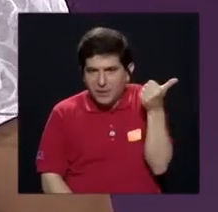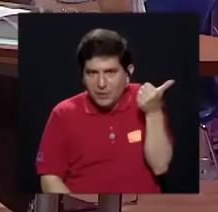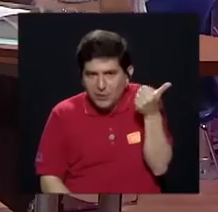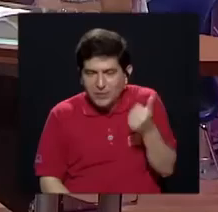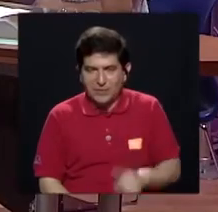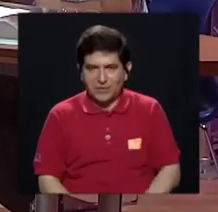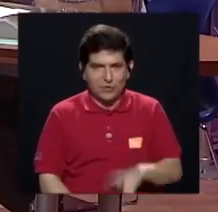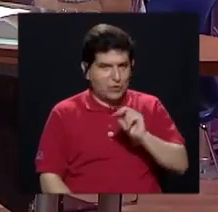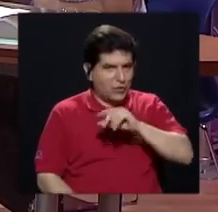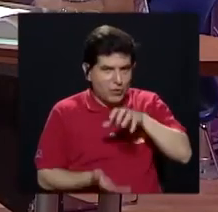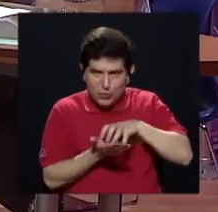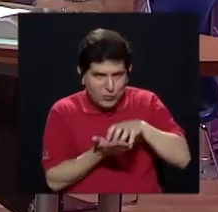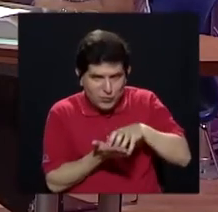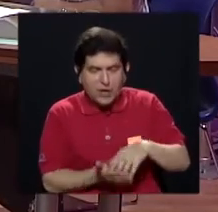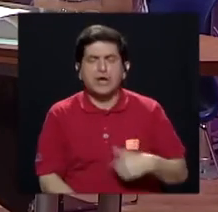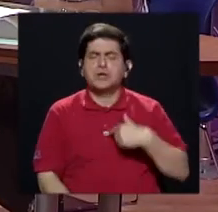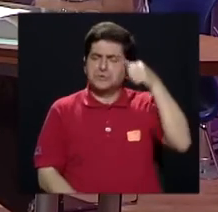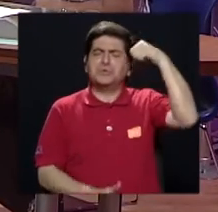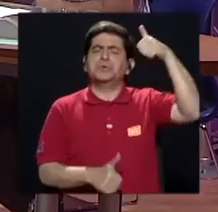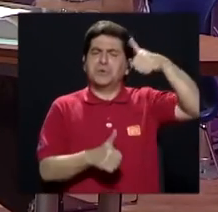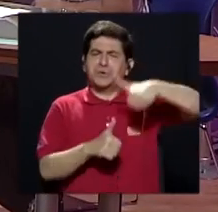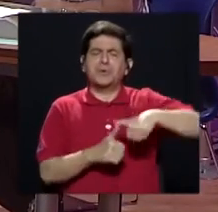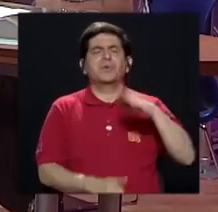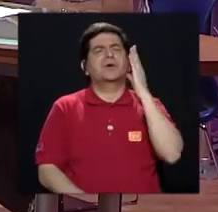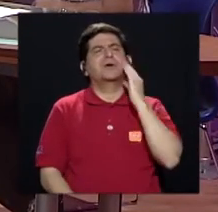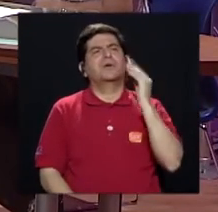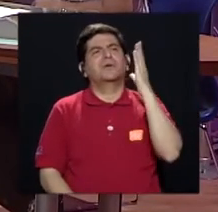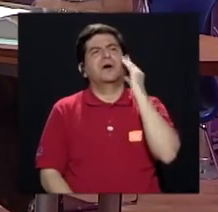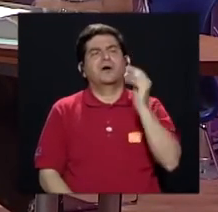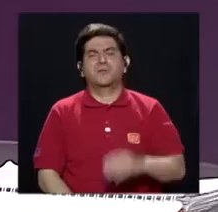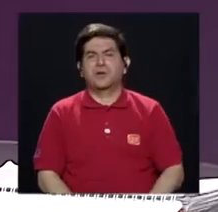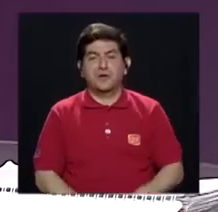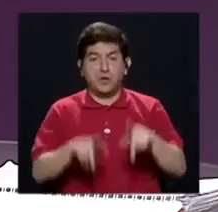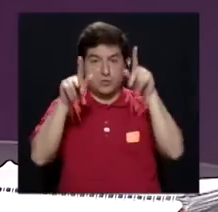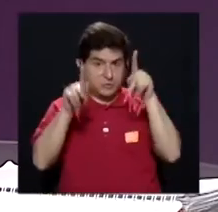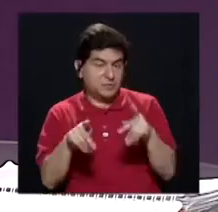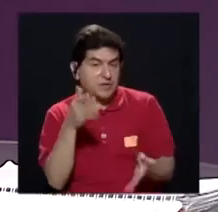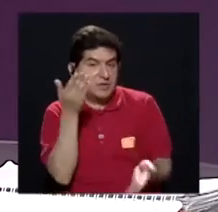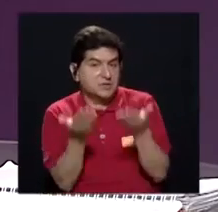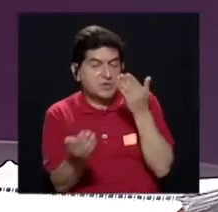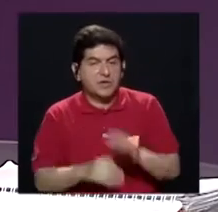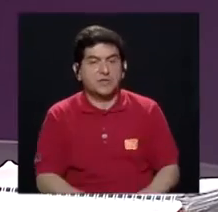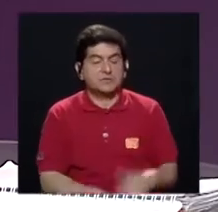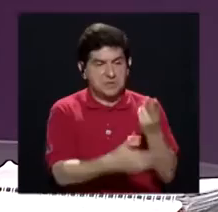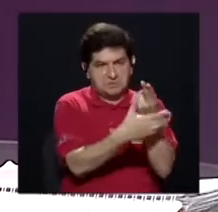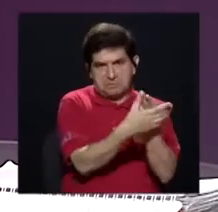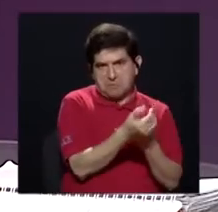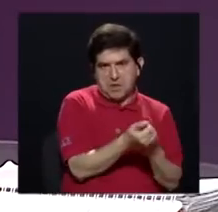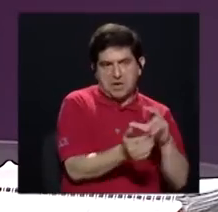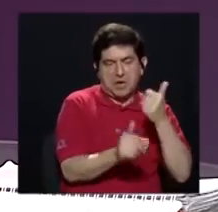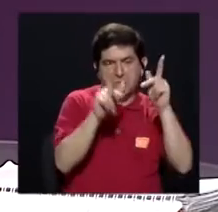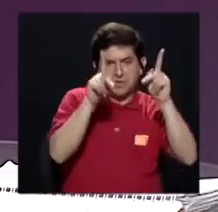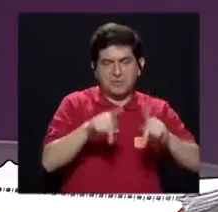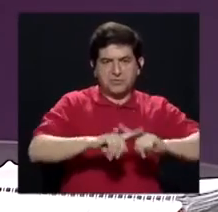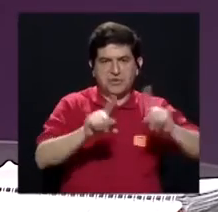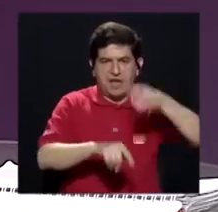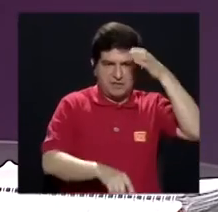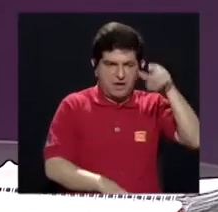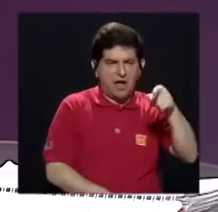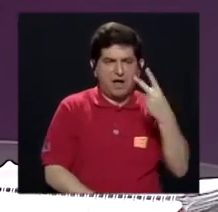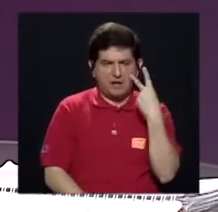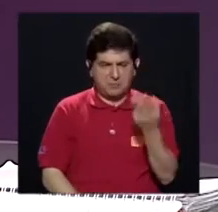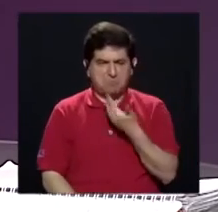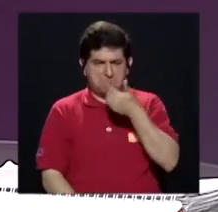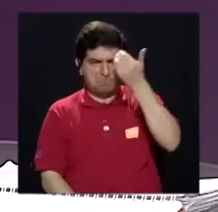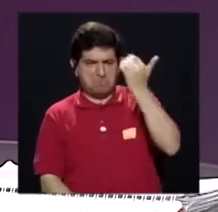sí. Se cuestionen. No, inclusive yo me acuerdo de los abuelos que si alguien estaba de pareja con alguien de otra cultura, eso era mal